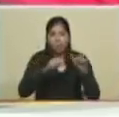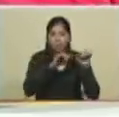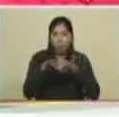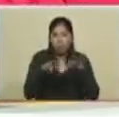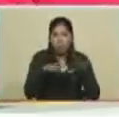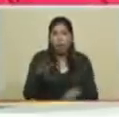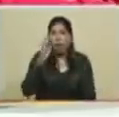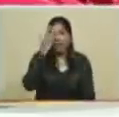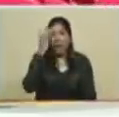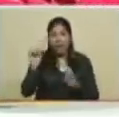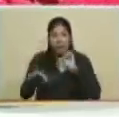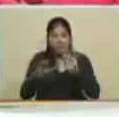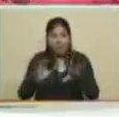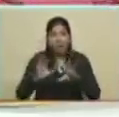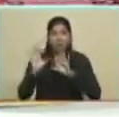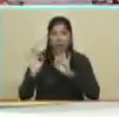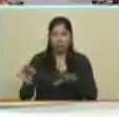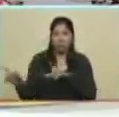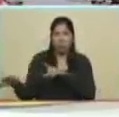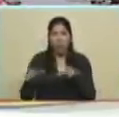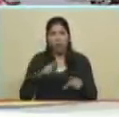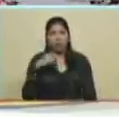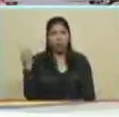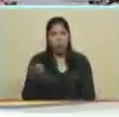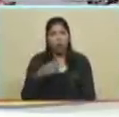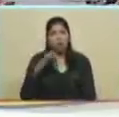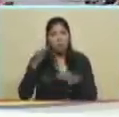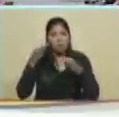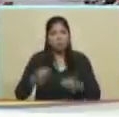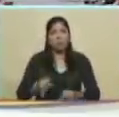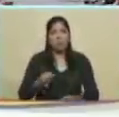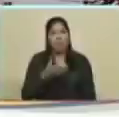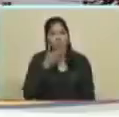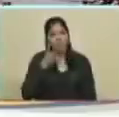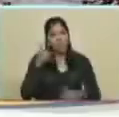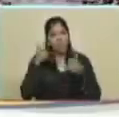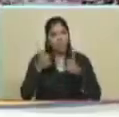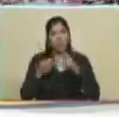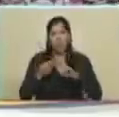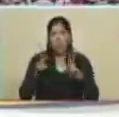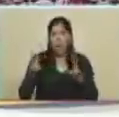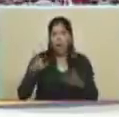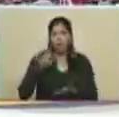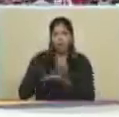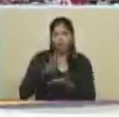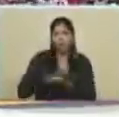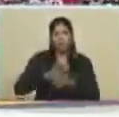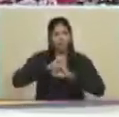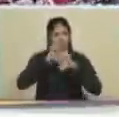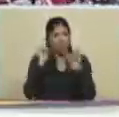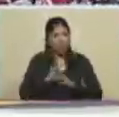de carnaval para garantizarles a ustedes unos carnavales en paz y felices.